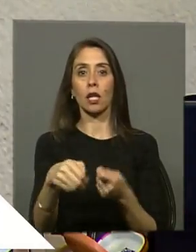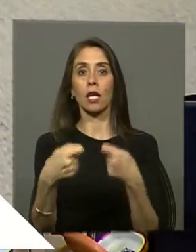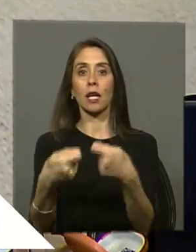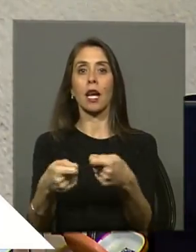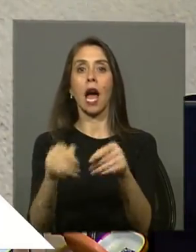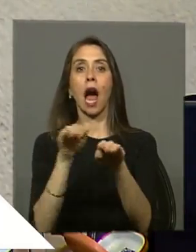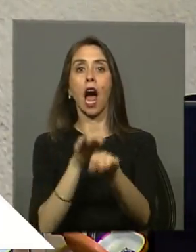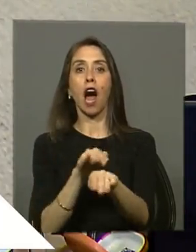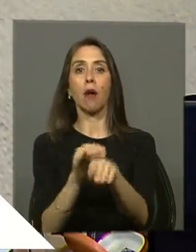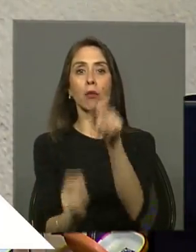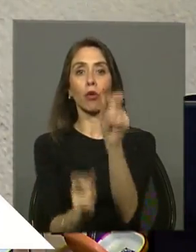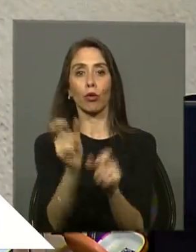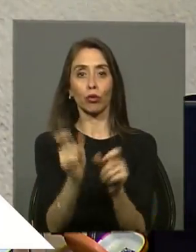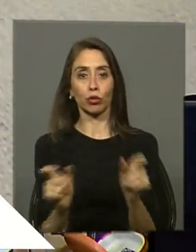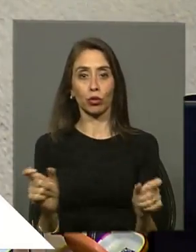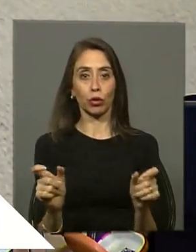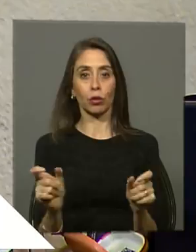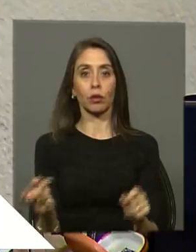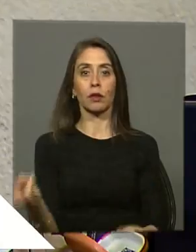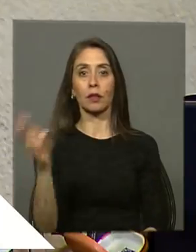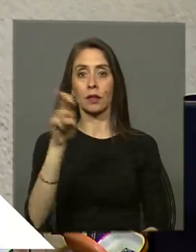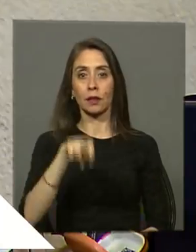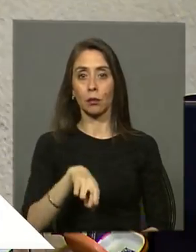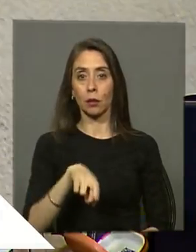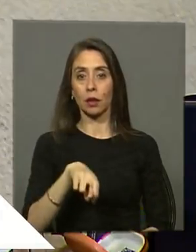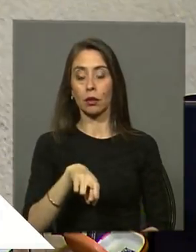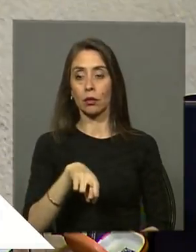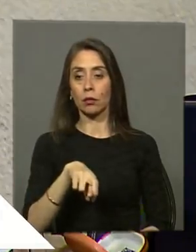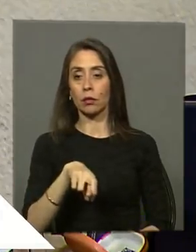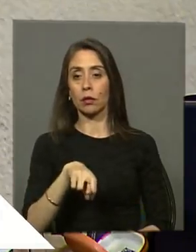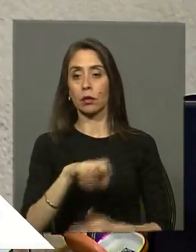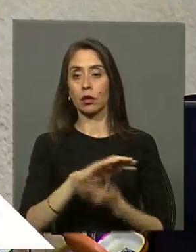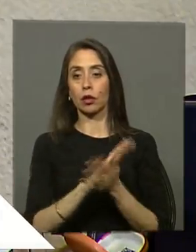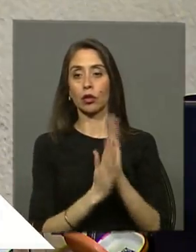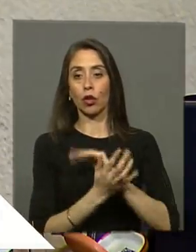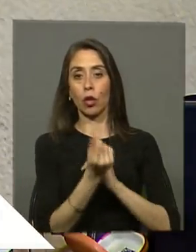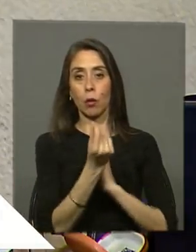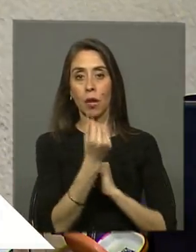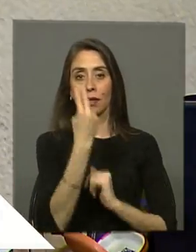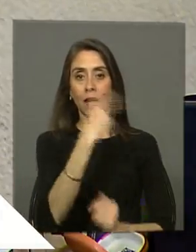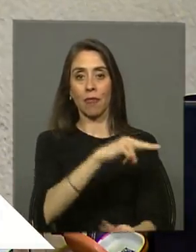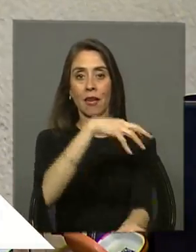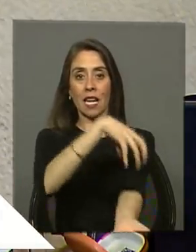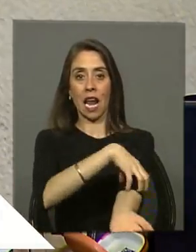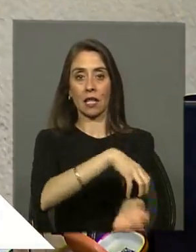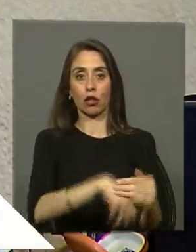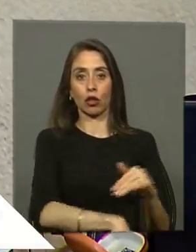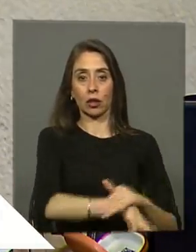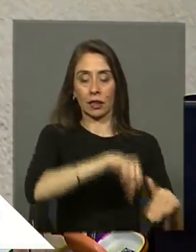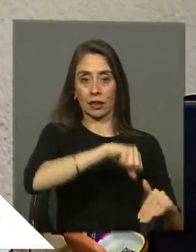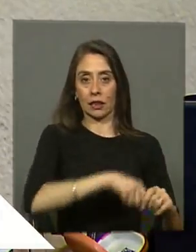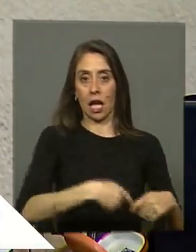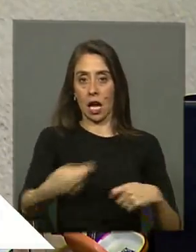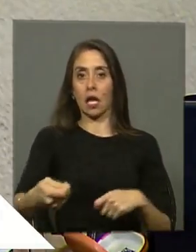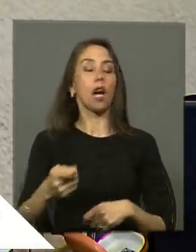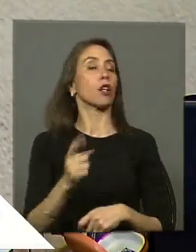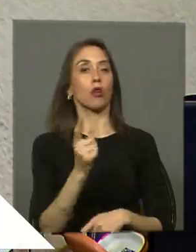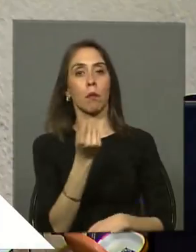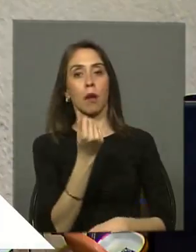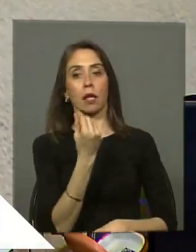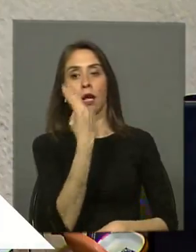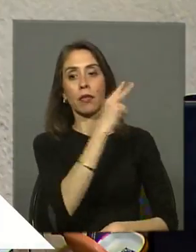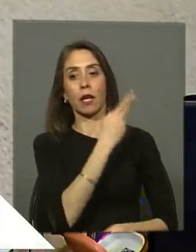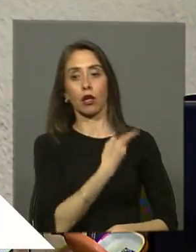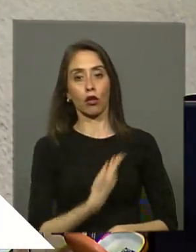apoyo a ellos yo quiero volver a reiterar esto estos son todos recursos de la región no hay ningún recurso que pertenezca